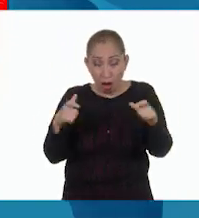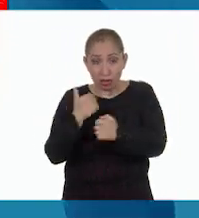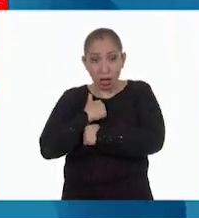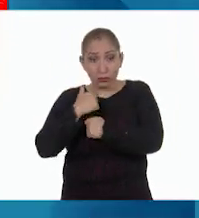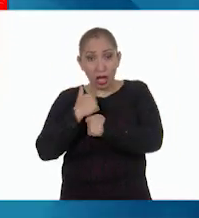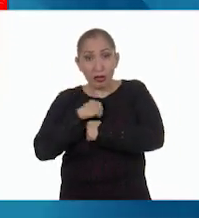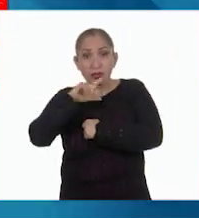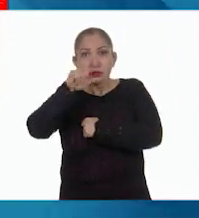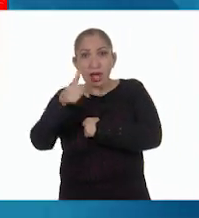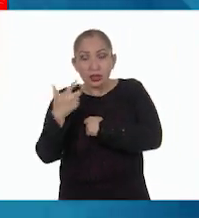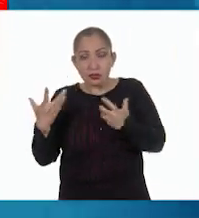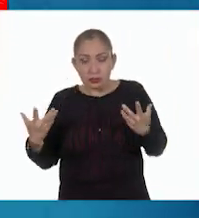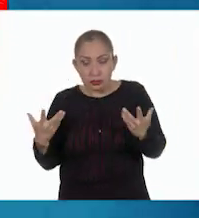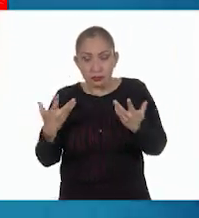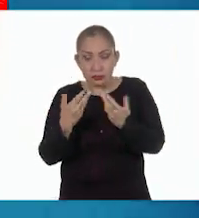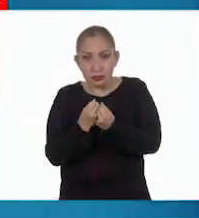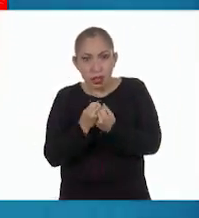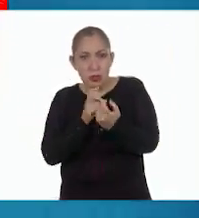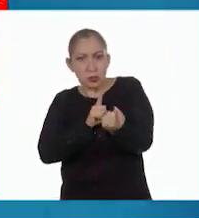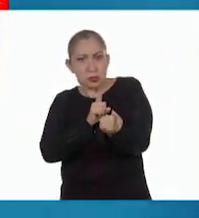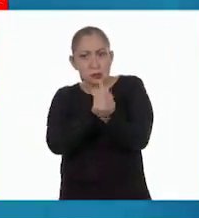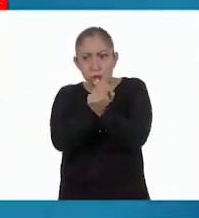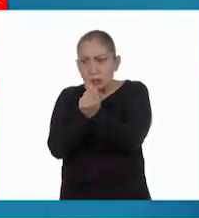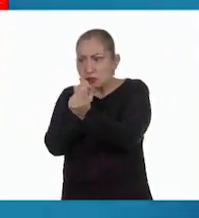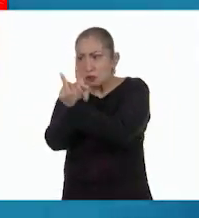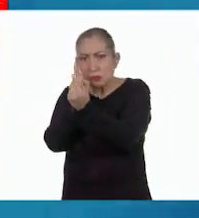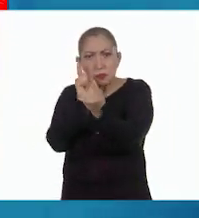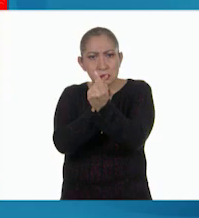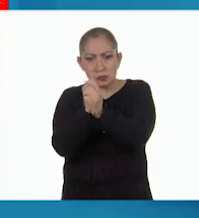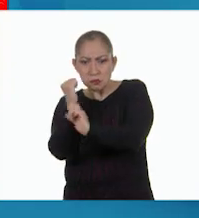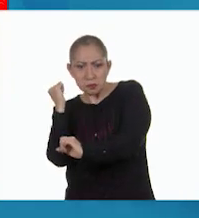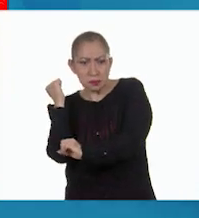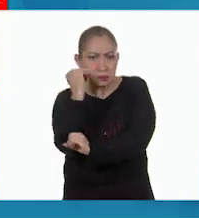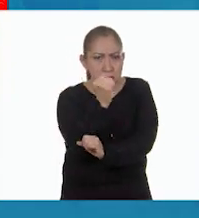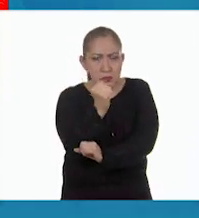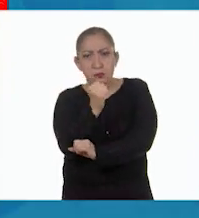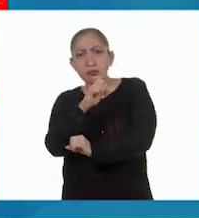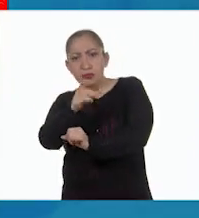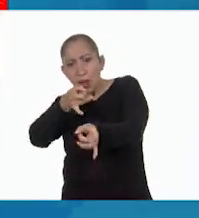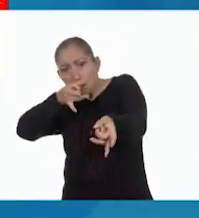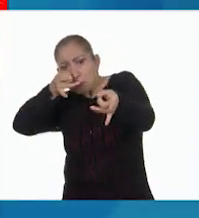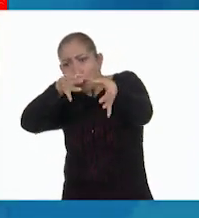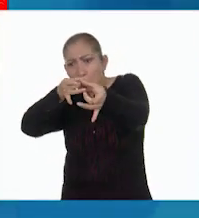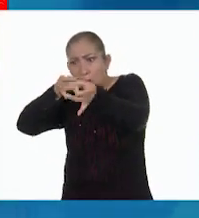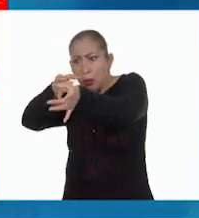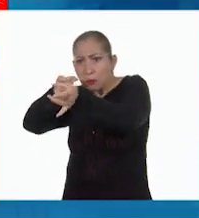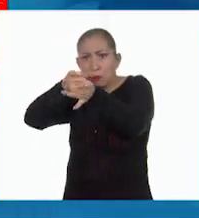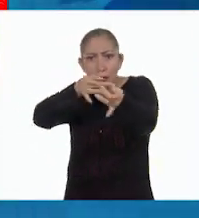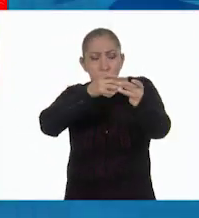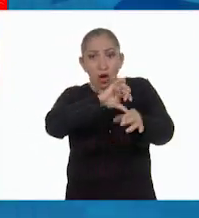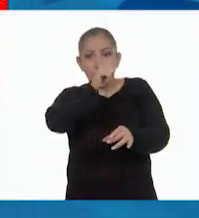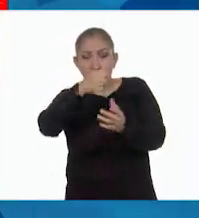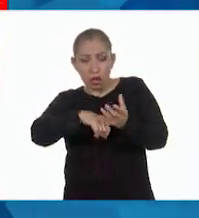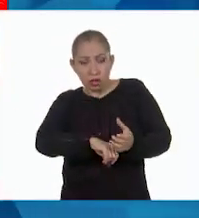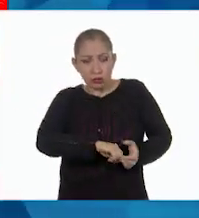se juntaron con nosotros pie con pie, unos con lanzas y otros flechando y otros con